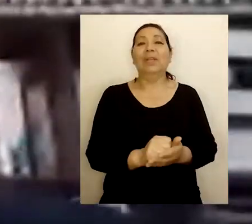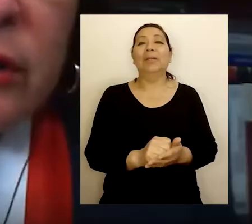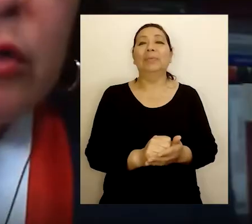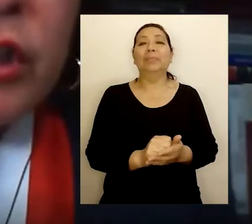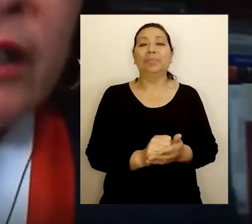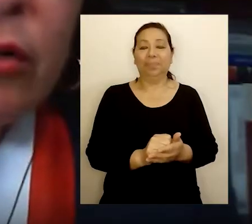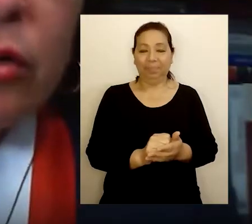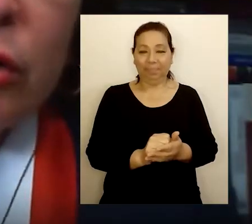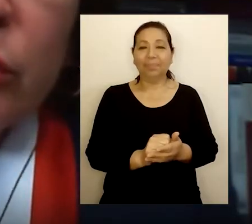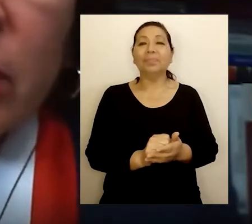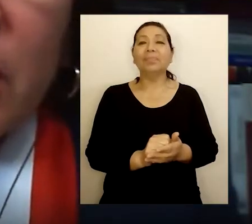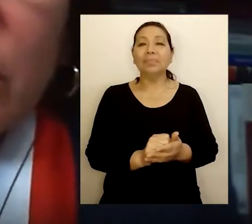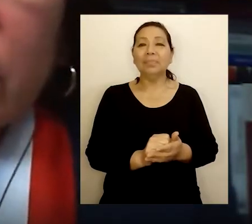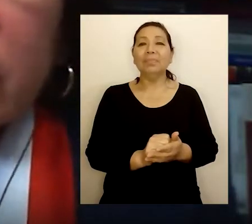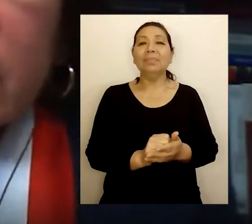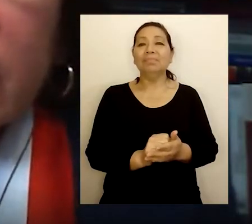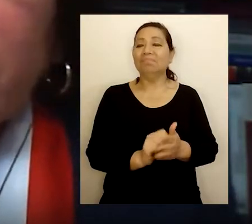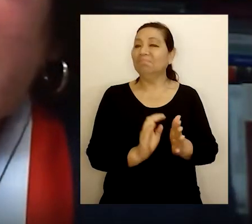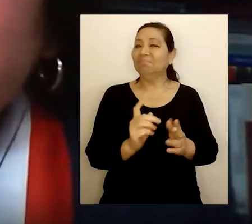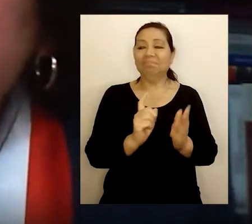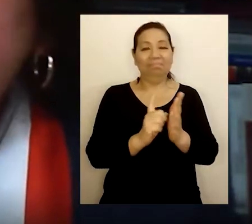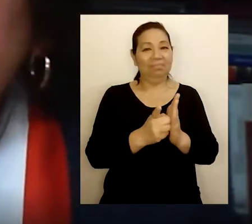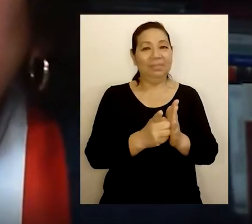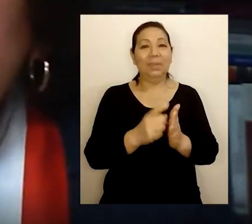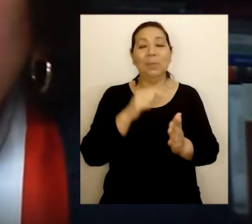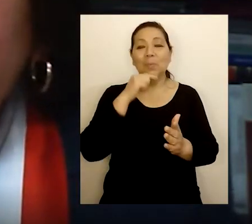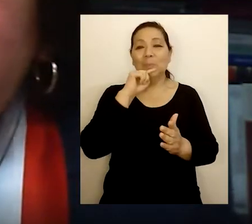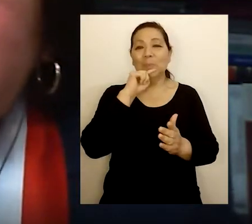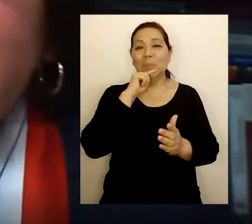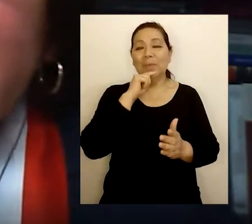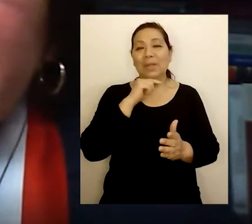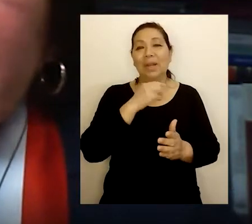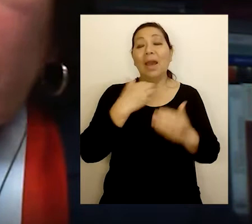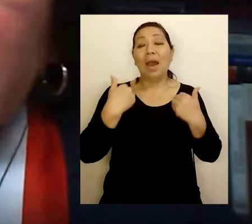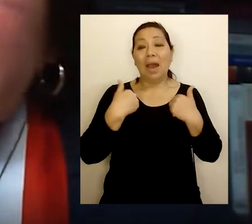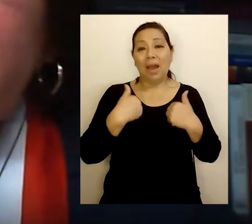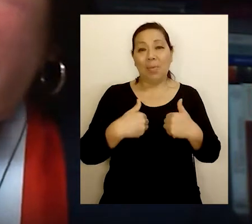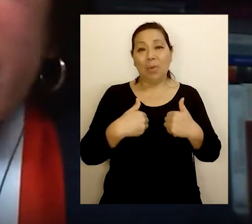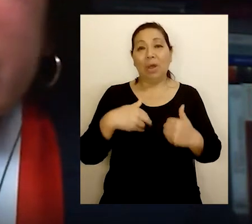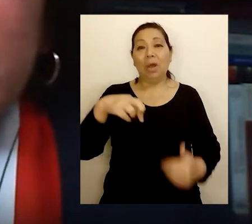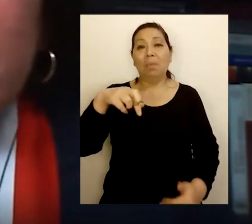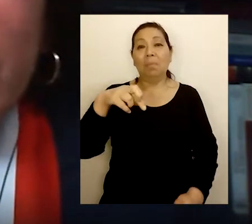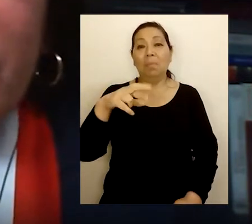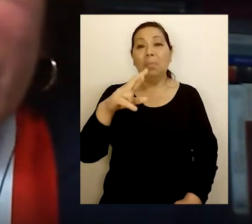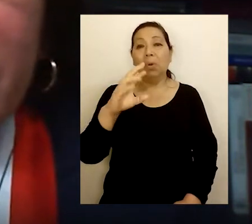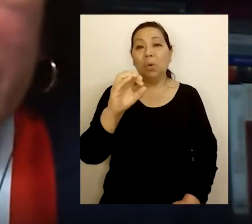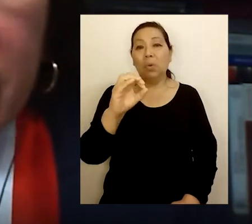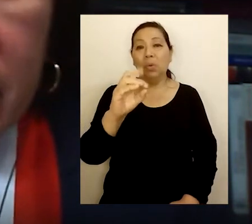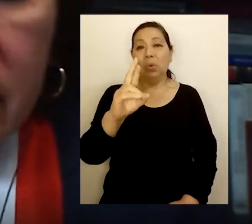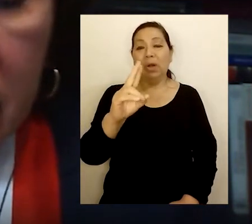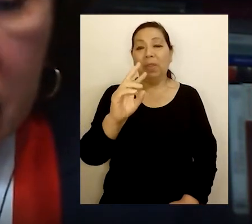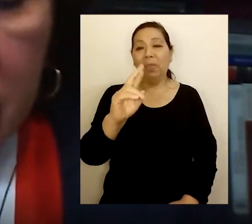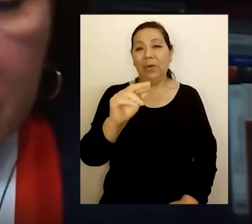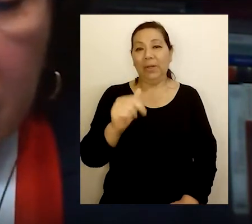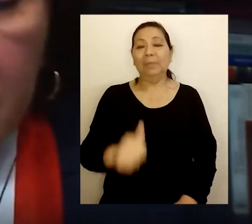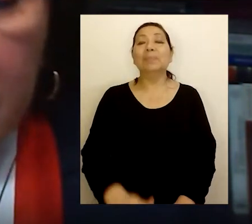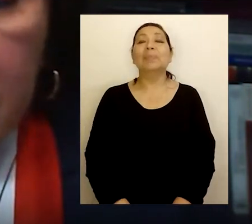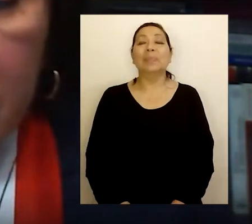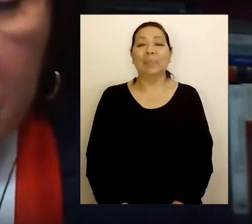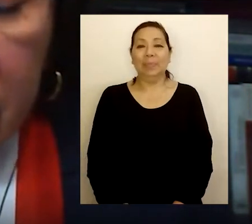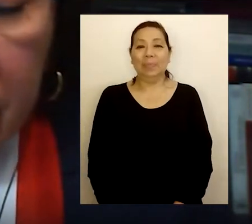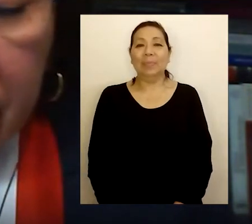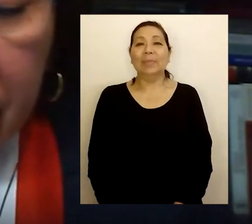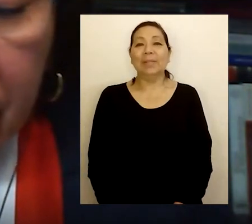184-2013. Ahí hemos escuchado, son 9 minutos que se ha tomado. La abogada de la parte procuradora puede hacer uso de la palabra.